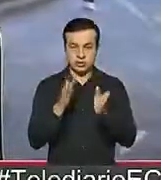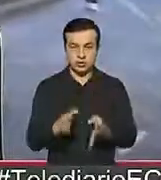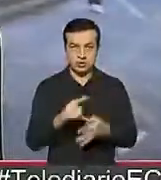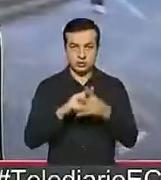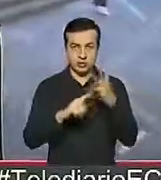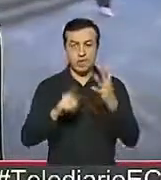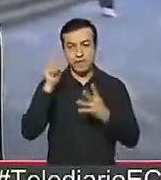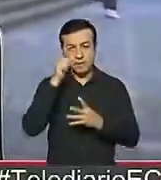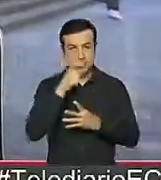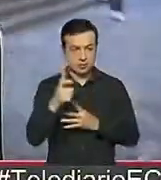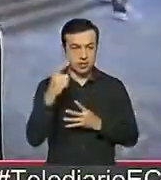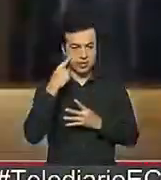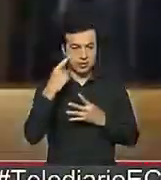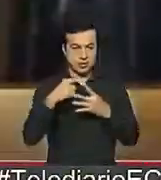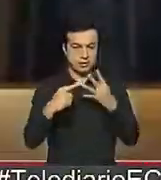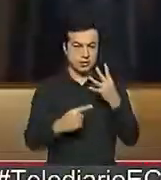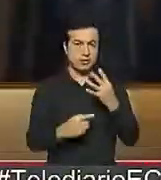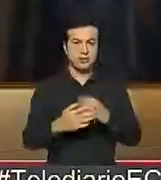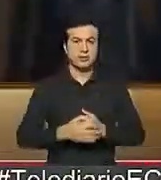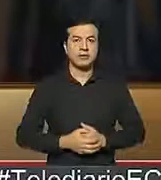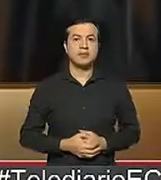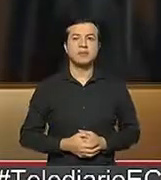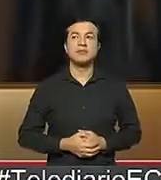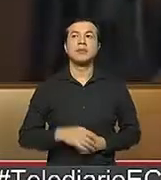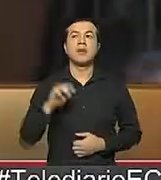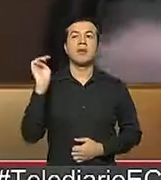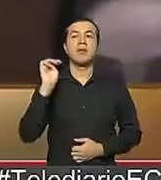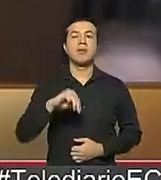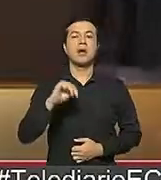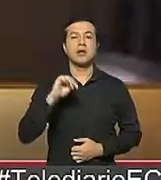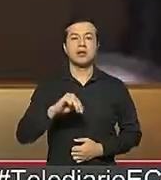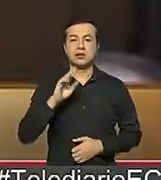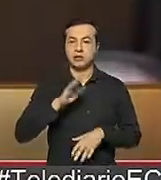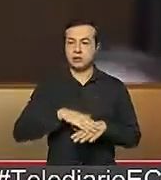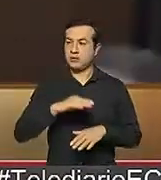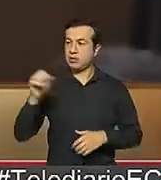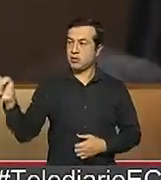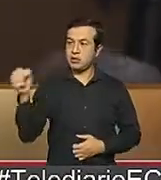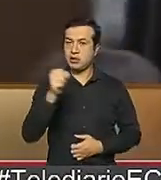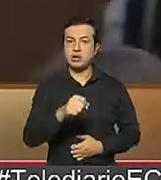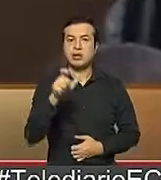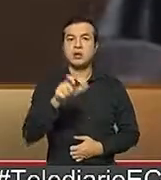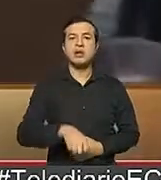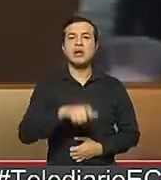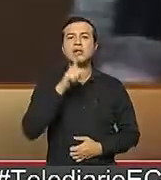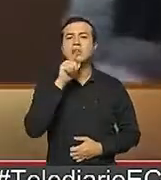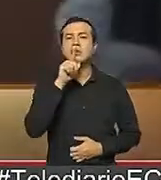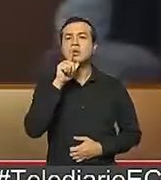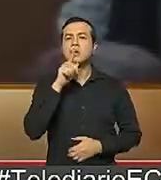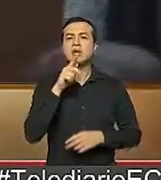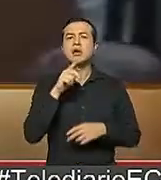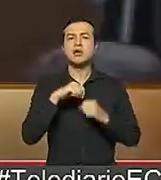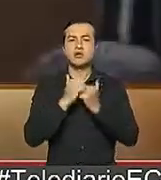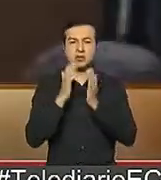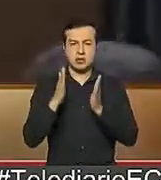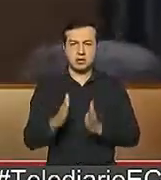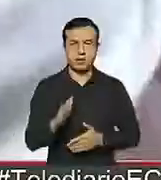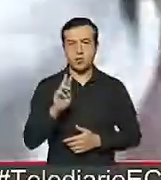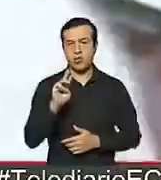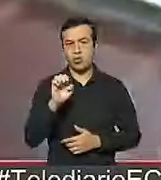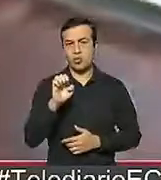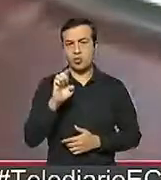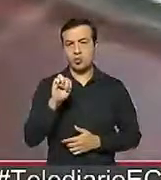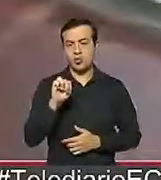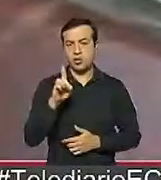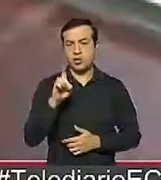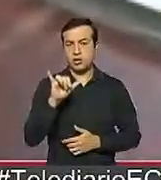Fiscalía en Quito. Es de conocimiento público. Para este martes estaba citada a rendir su versión libre y voluntaria la asambleísta Wendy Vera,